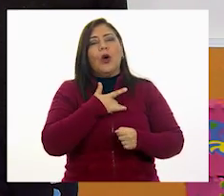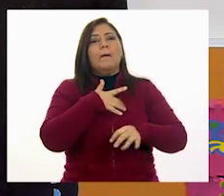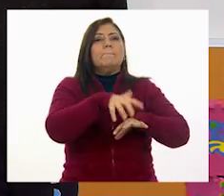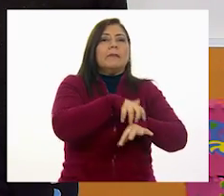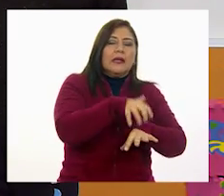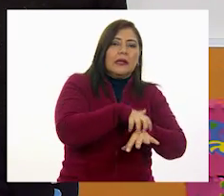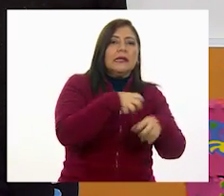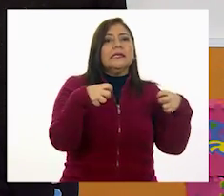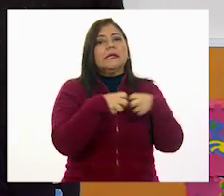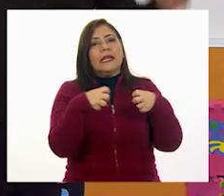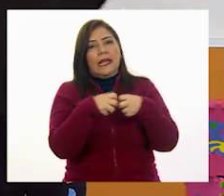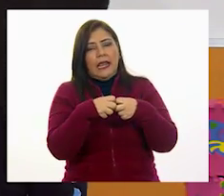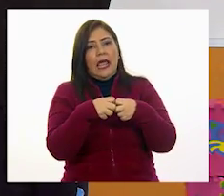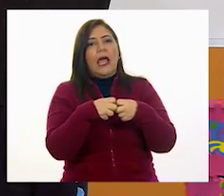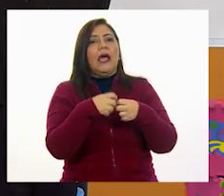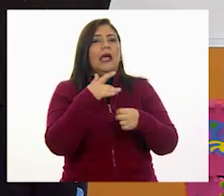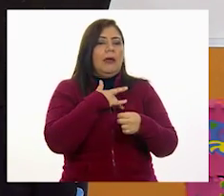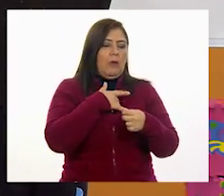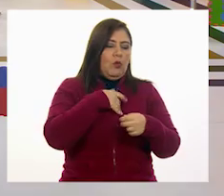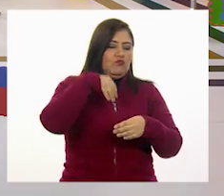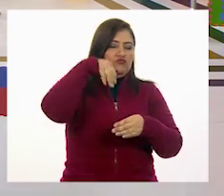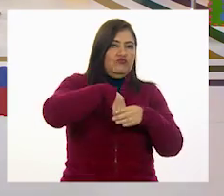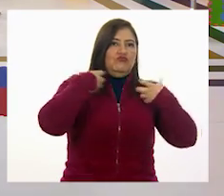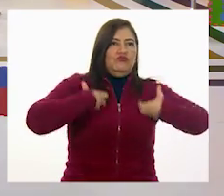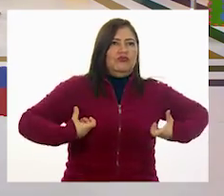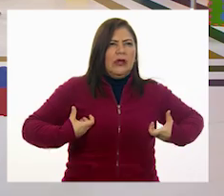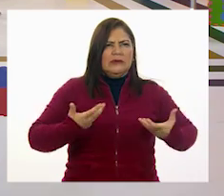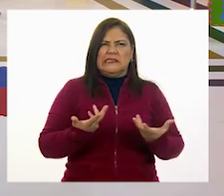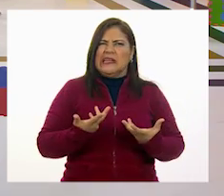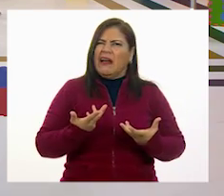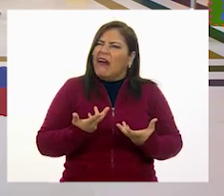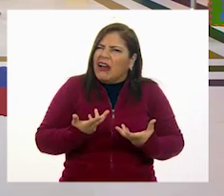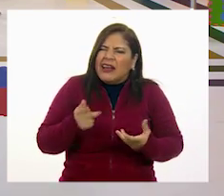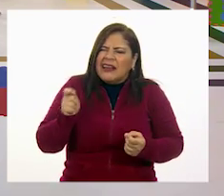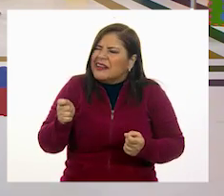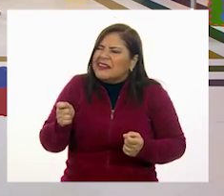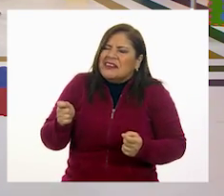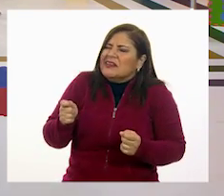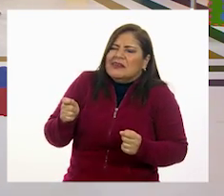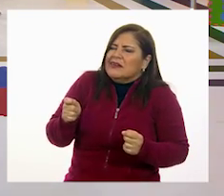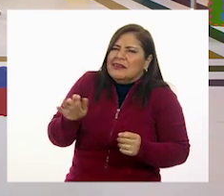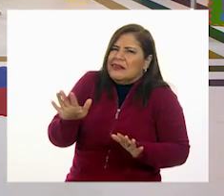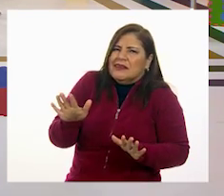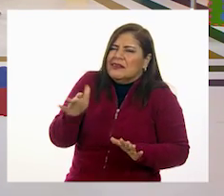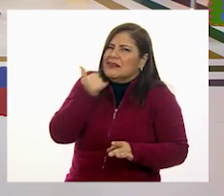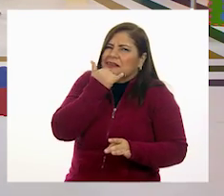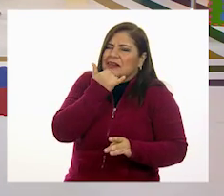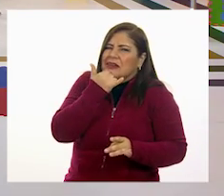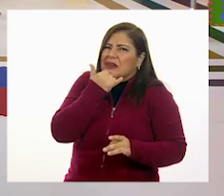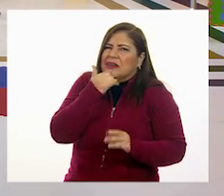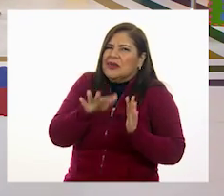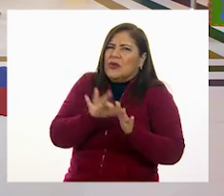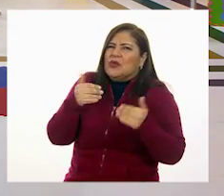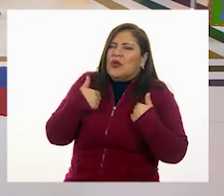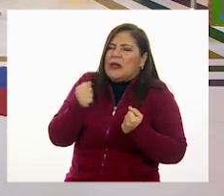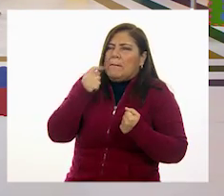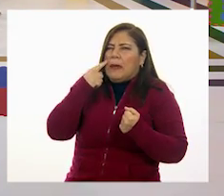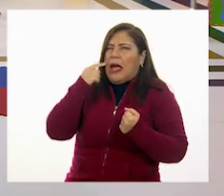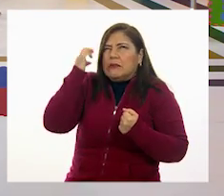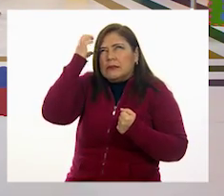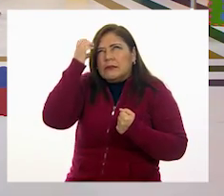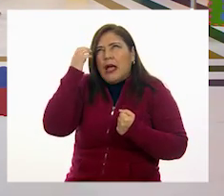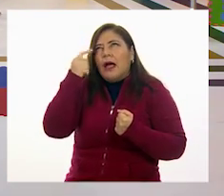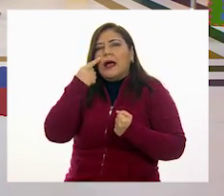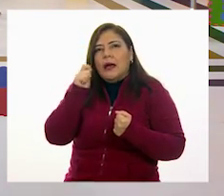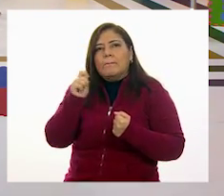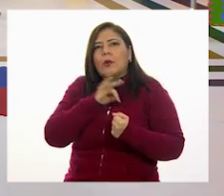tenis en la mano, la mochila. ¡Ah, caray! A ver, ¿cómo? A ver, analícenlo tantito